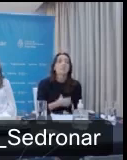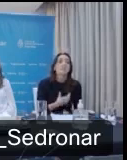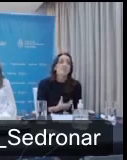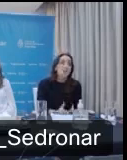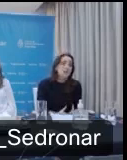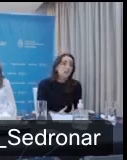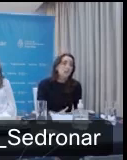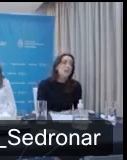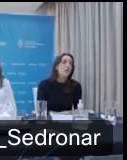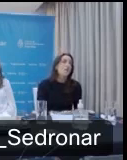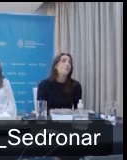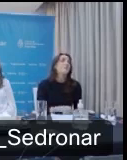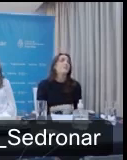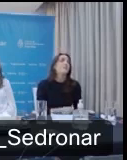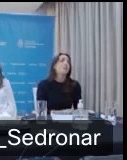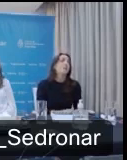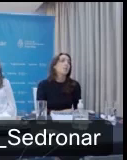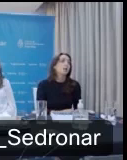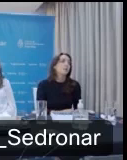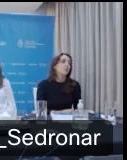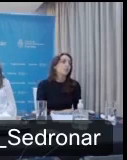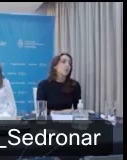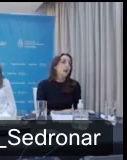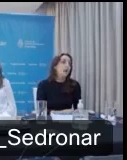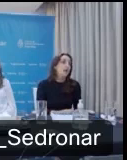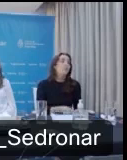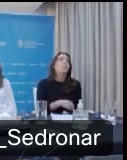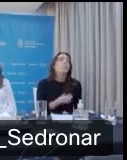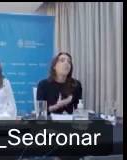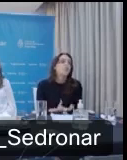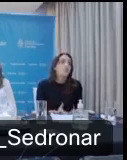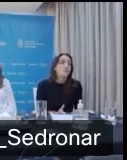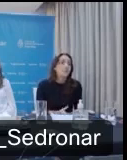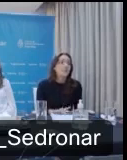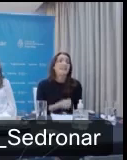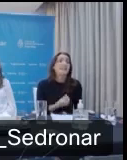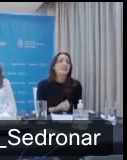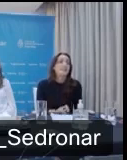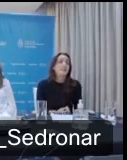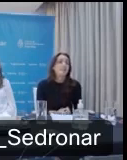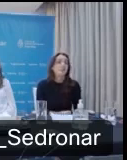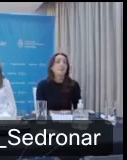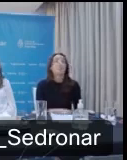potencias, en su creatividad, los vamos a pensar como un actor social muy